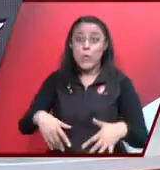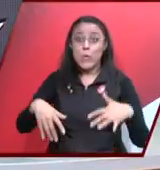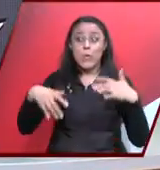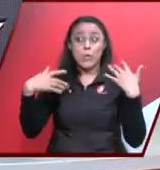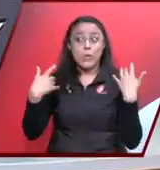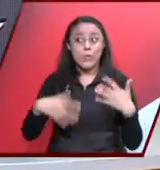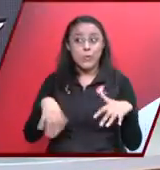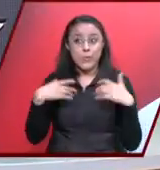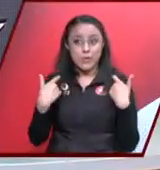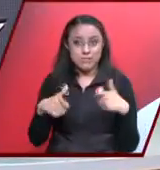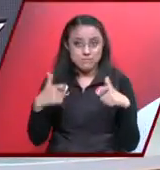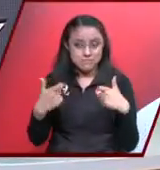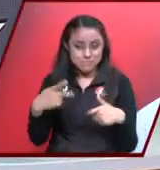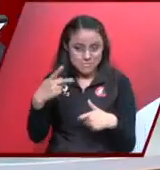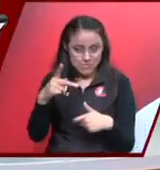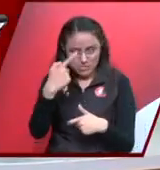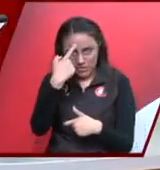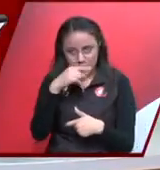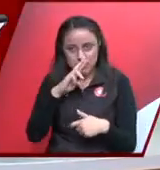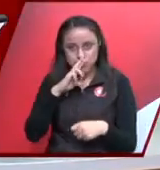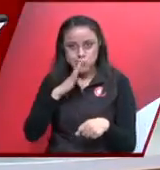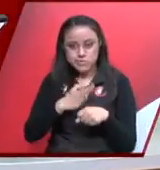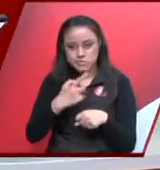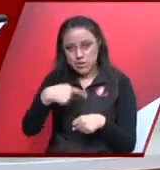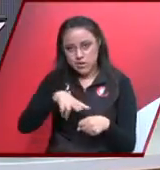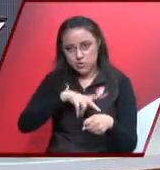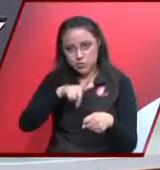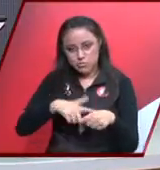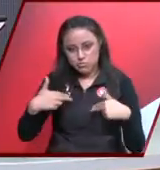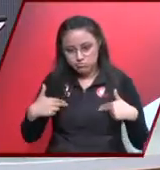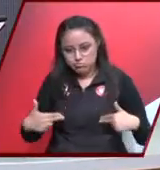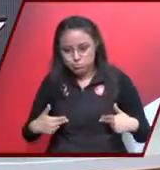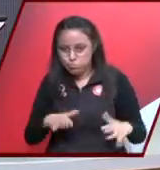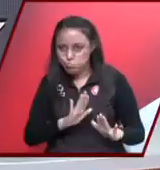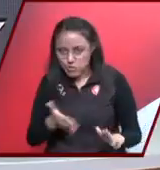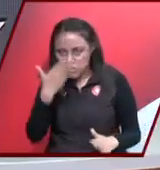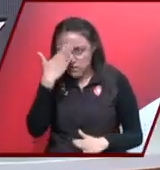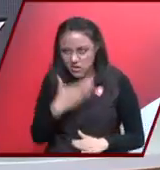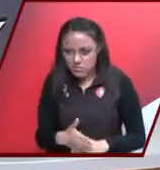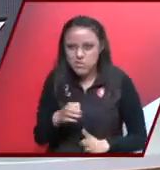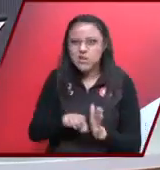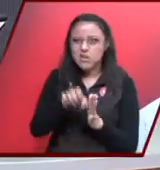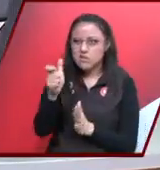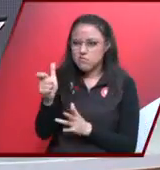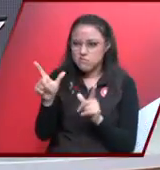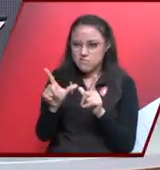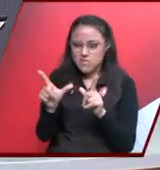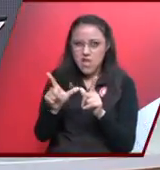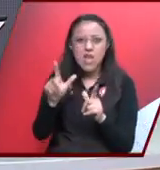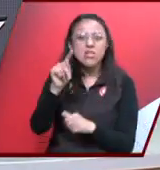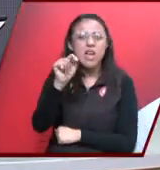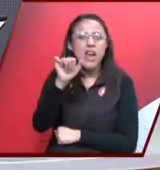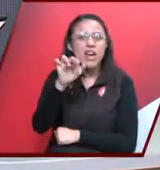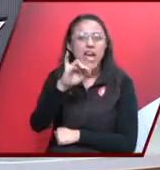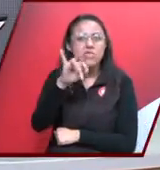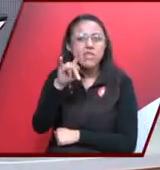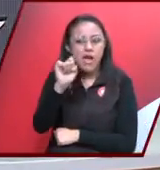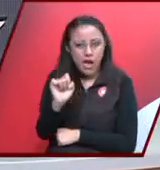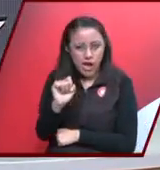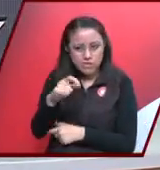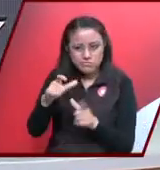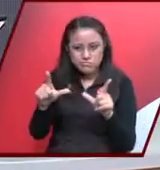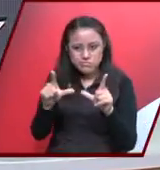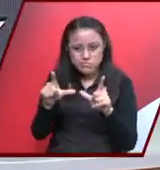¡Fuu! Finanzas personales para mortales, o sea, usted y yo. Aquellos que sabemos lo que es un mínimo de la tarjeta de crédito, aquellos que